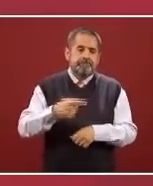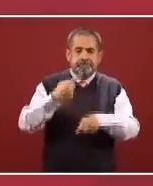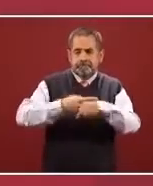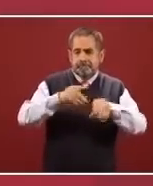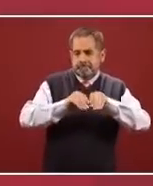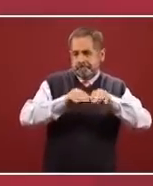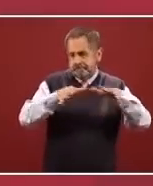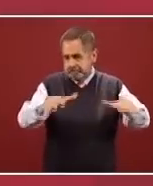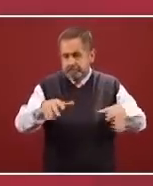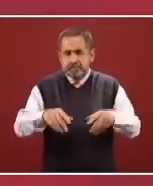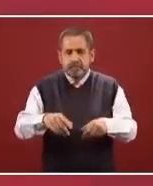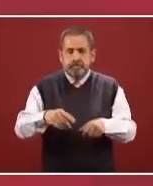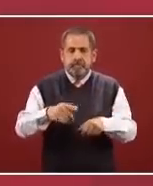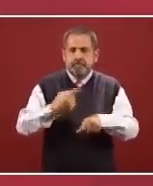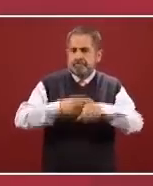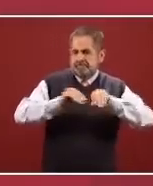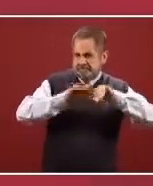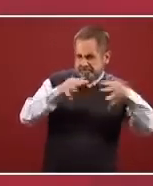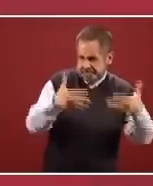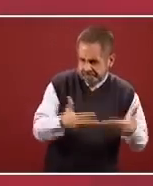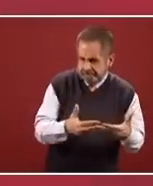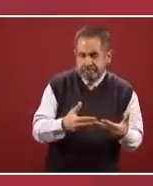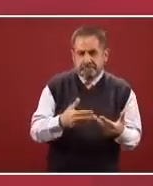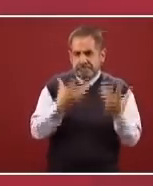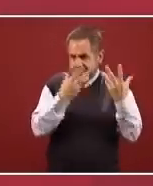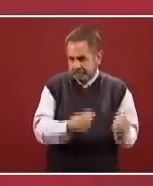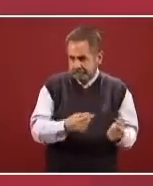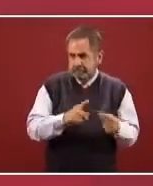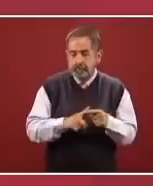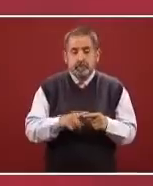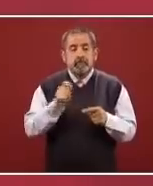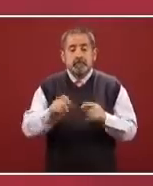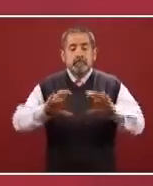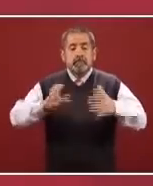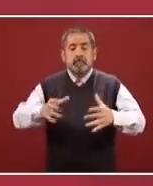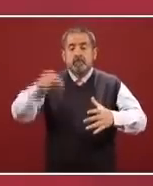pandemias se cortan, se detienen en la comunidad.